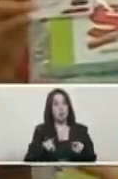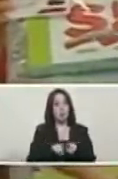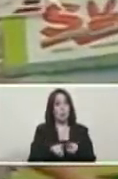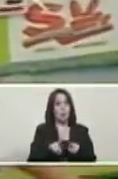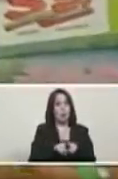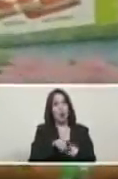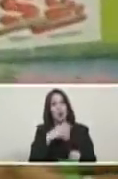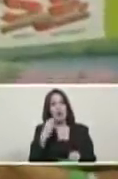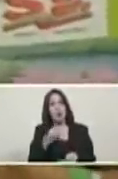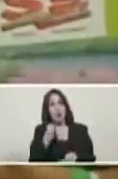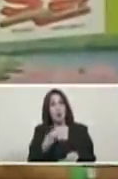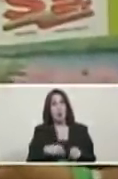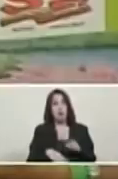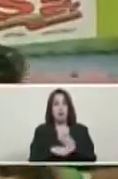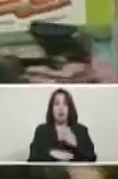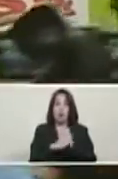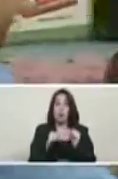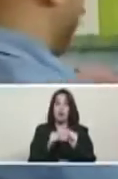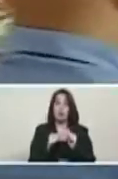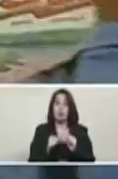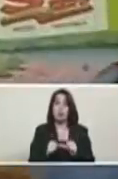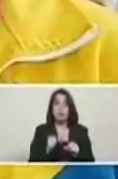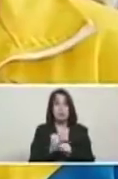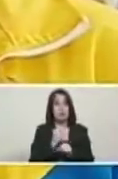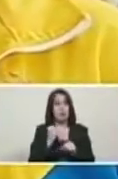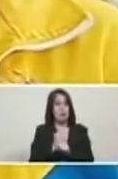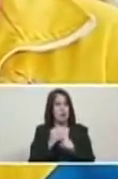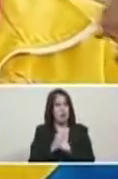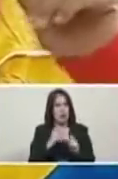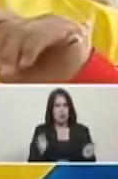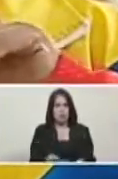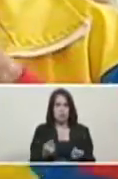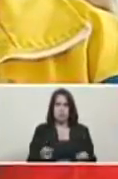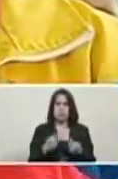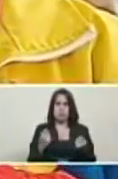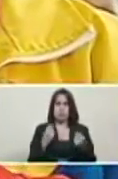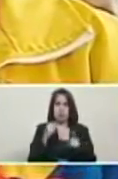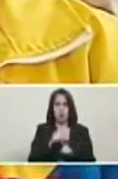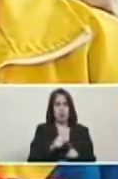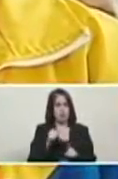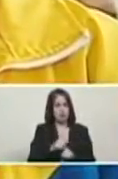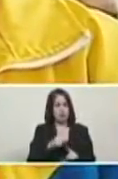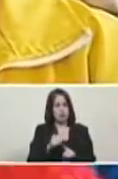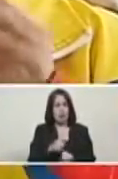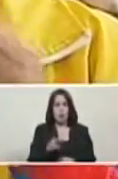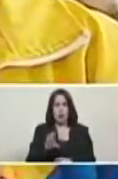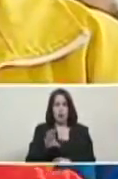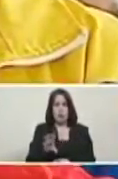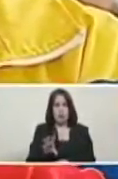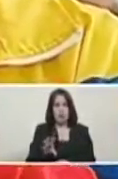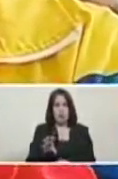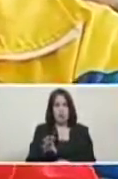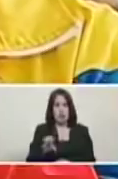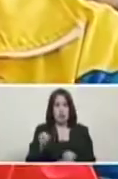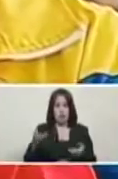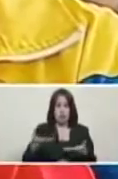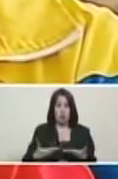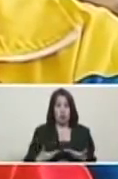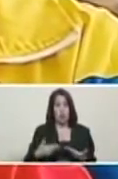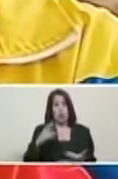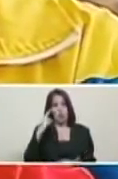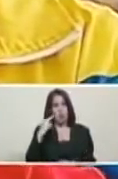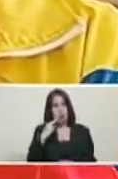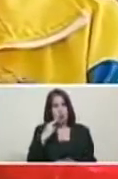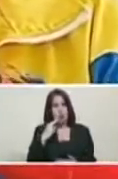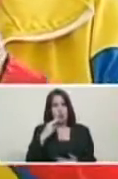todavía verdad, estamos en condiciones de seguir adelante y de luchar por esta patria grande que nos dejó Bolívar, que nos